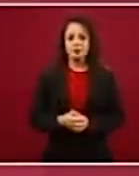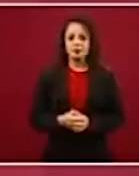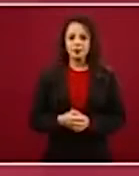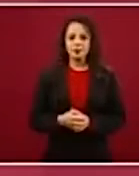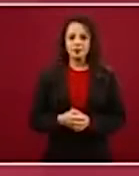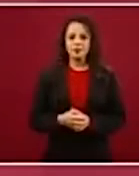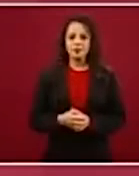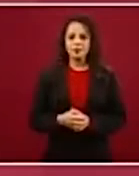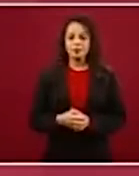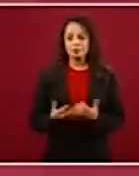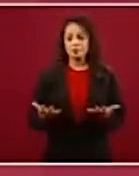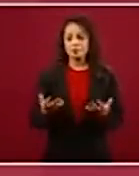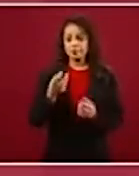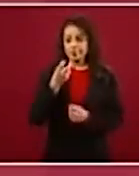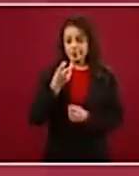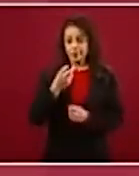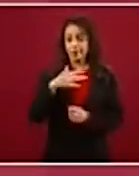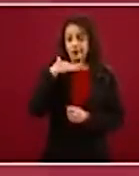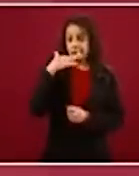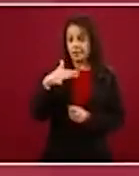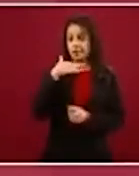Por la corrupción